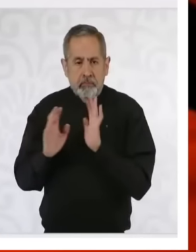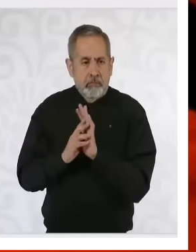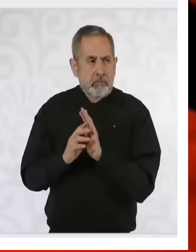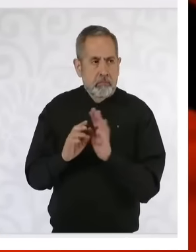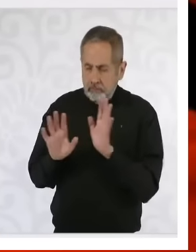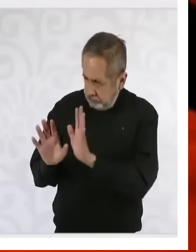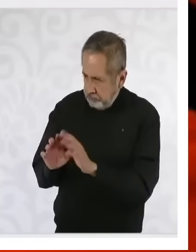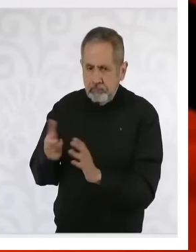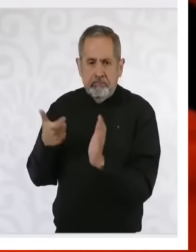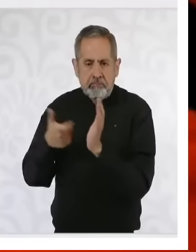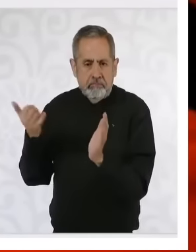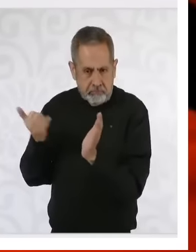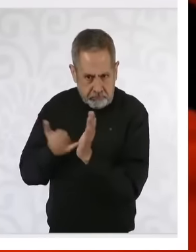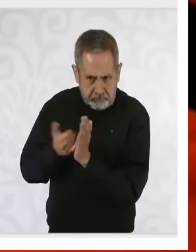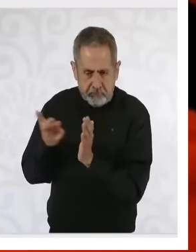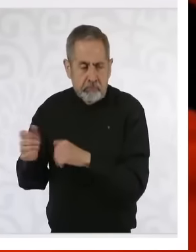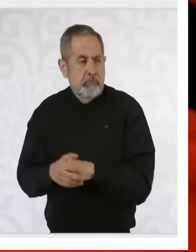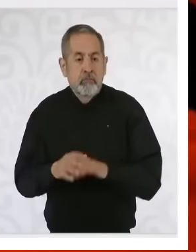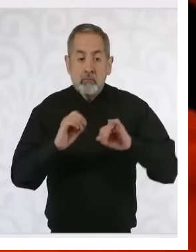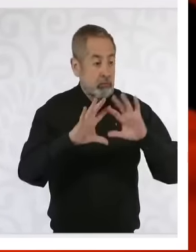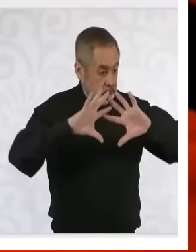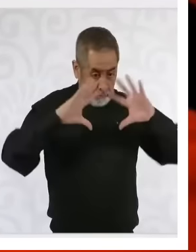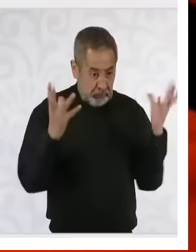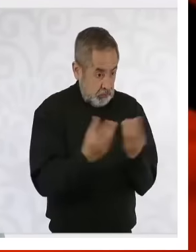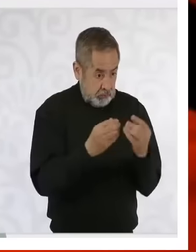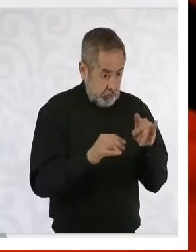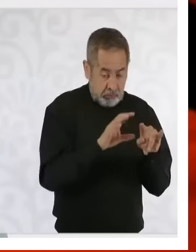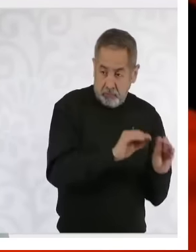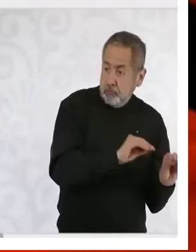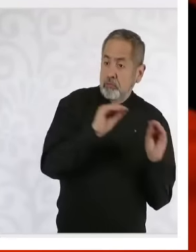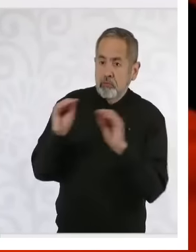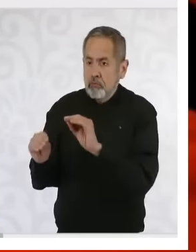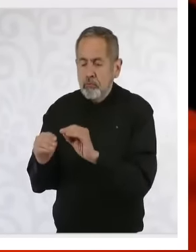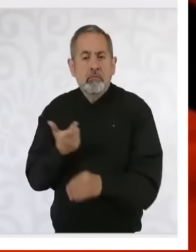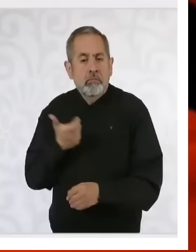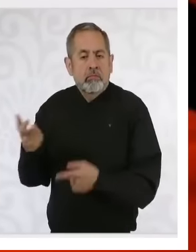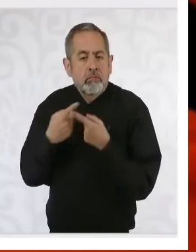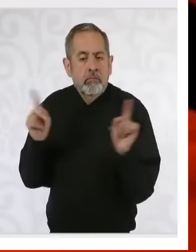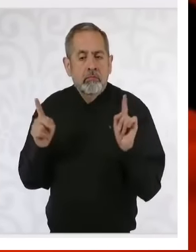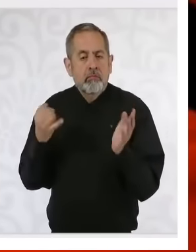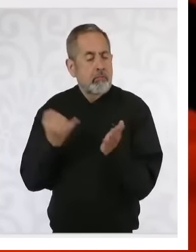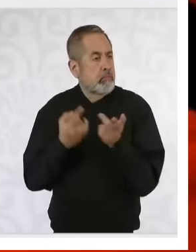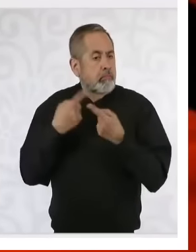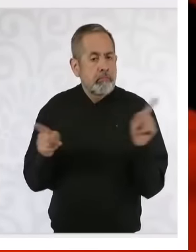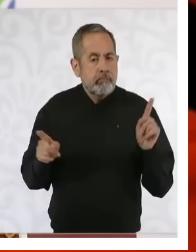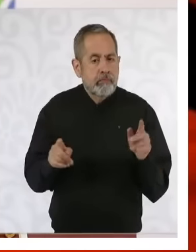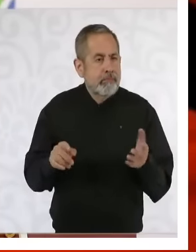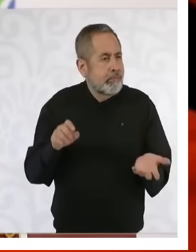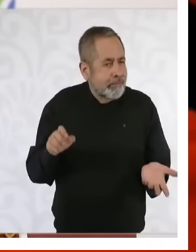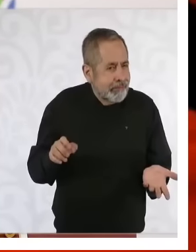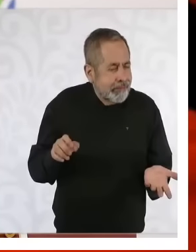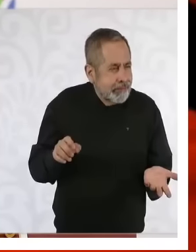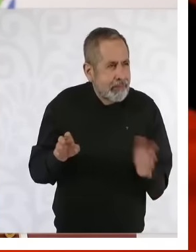completo, porque supuestamente cuando viene una parte de un producto, la otra parte se incorpora con